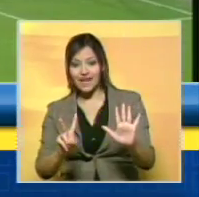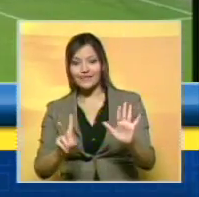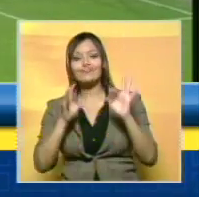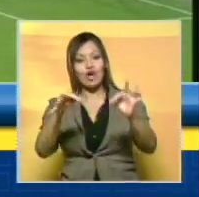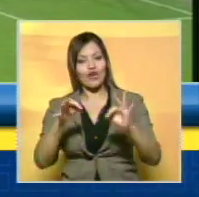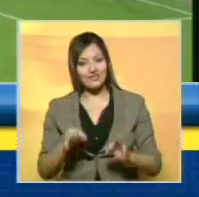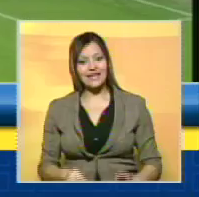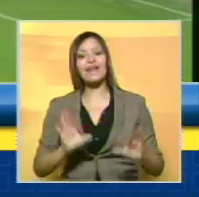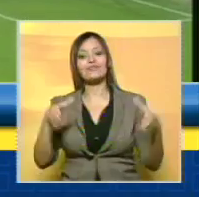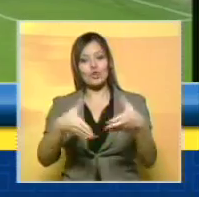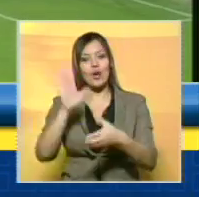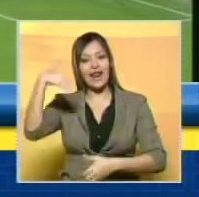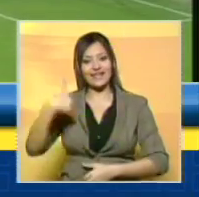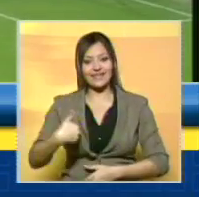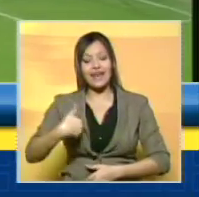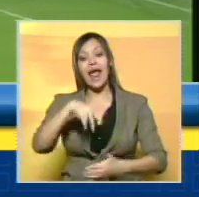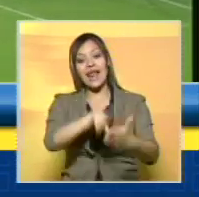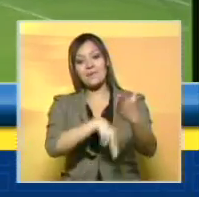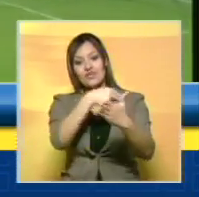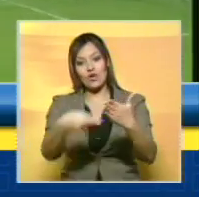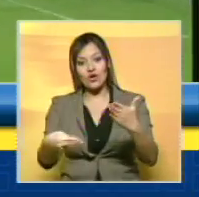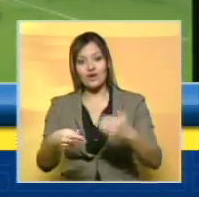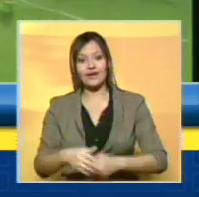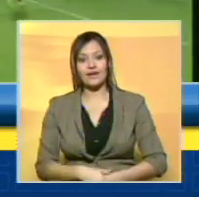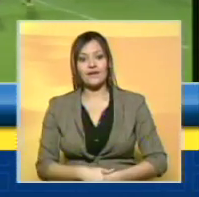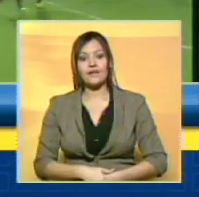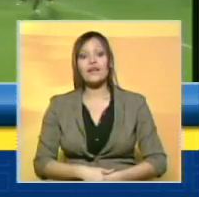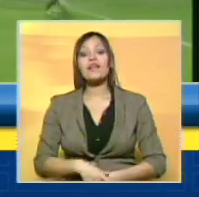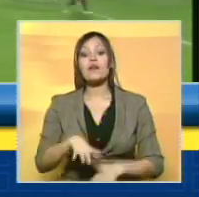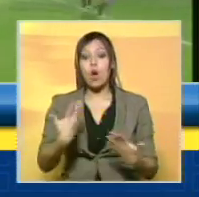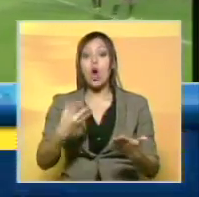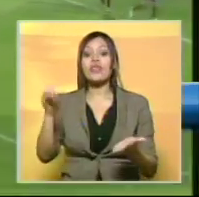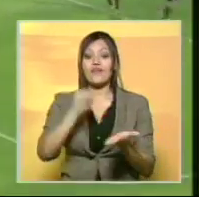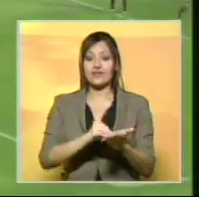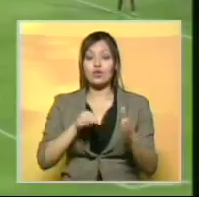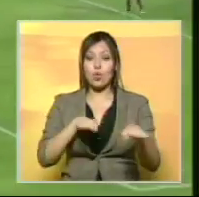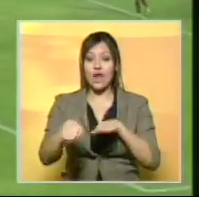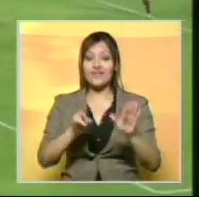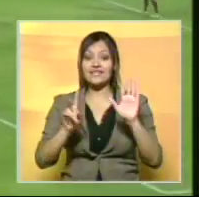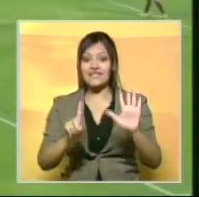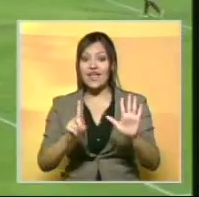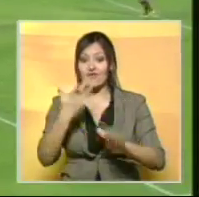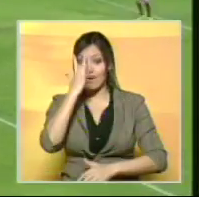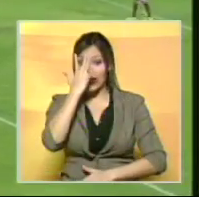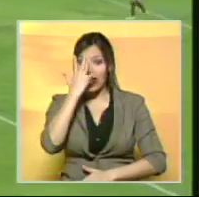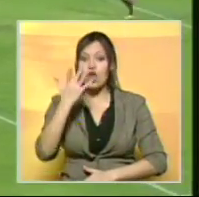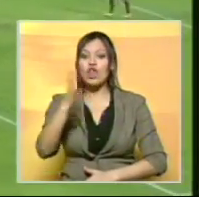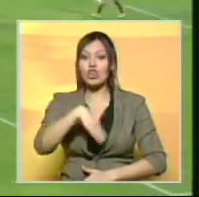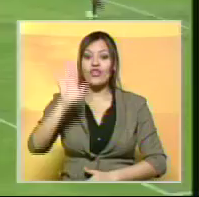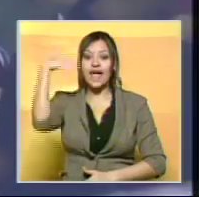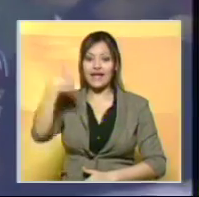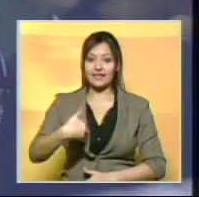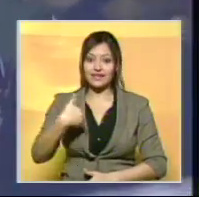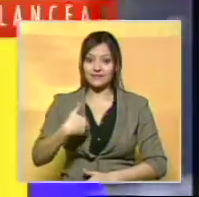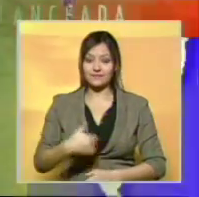que el conjunto argentino picara adelante en la eliminatoria. El partido de vuelta será el jueves 6 de febrero en Buenos Aires.